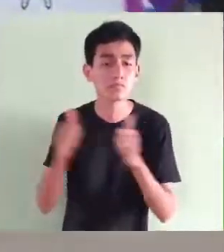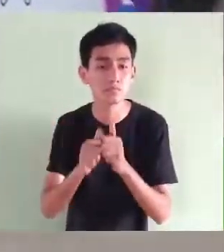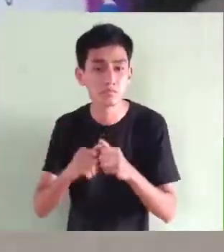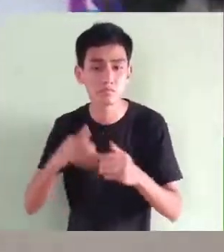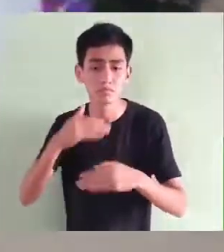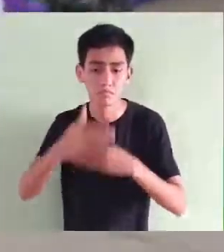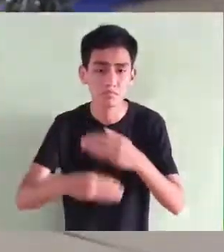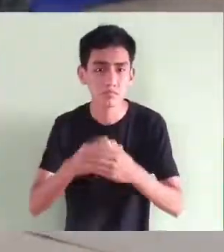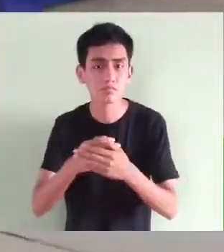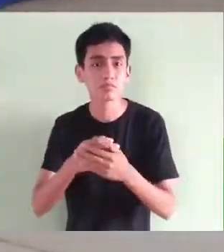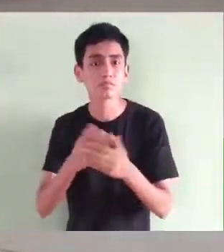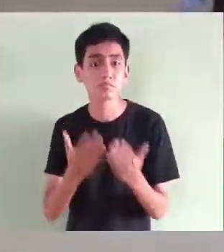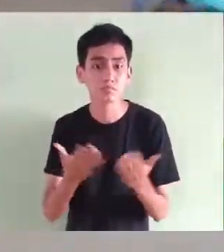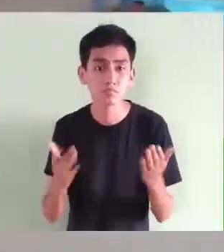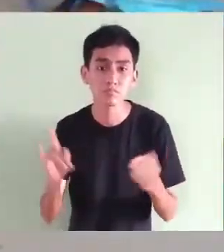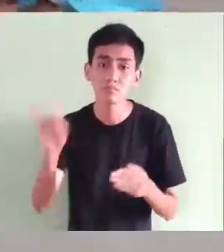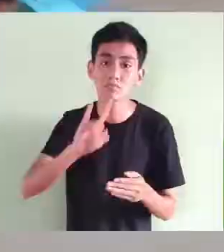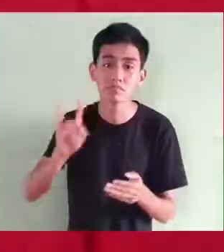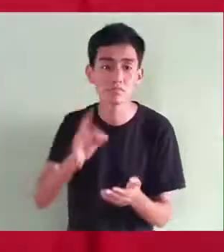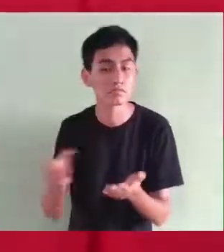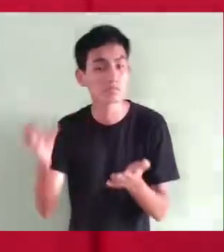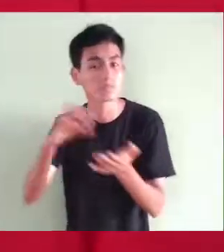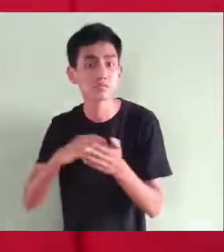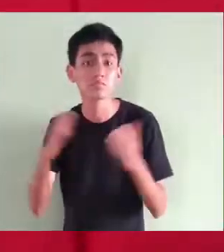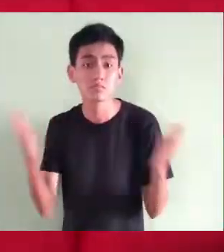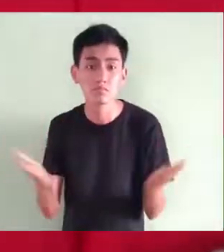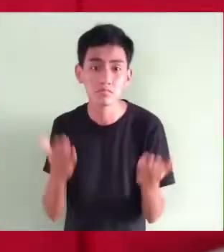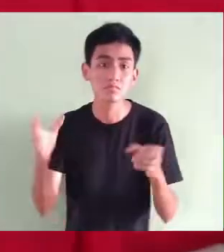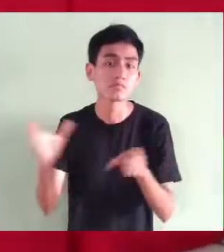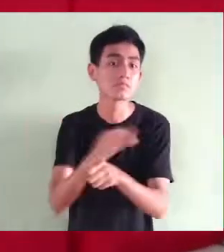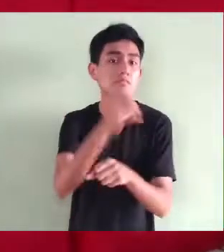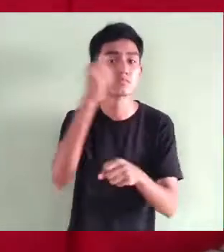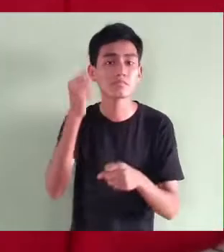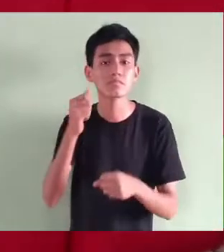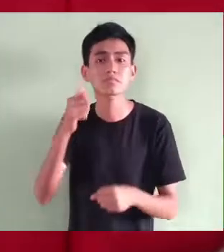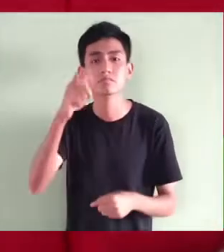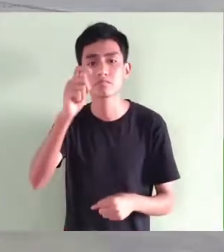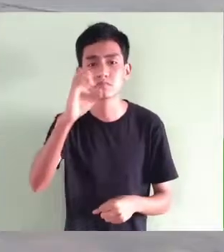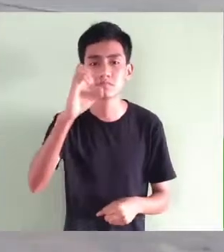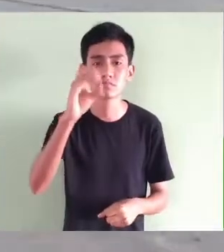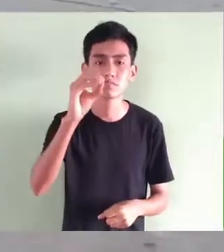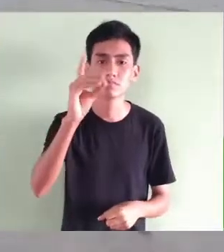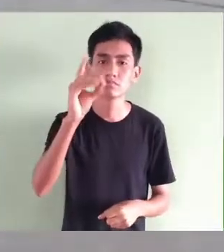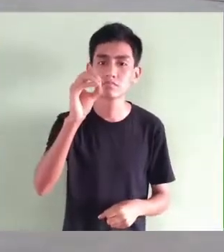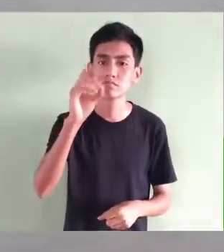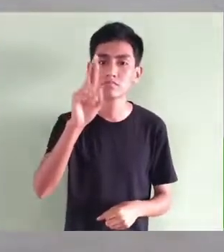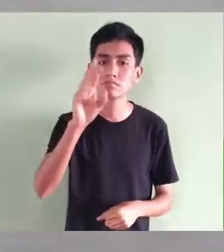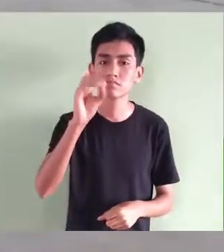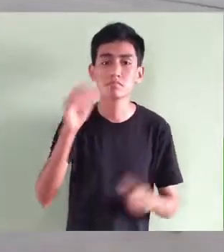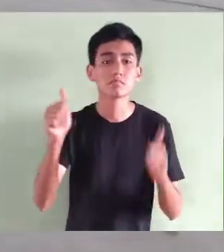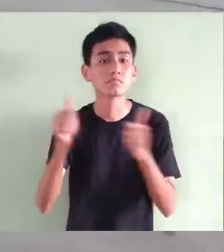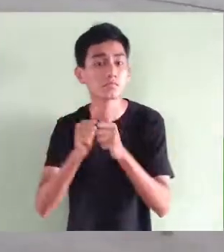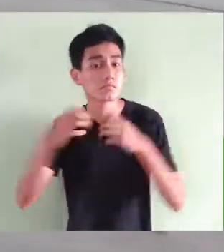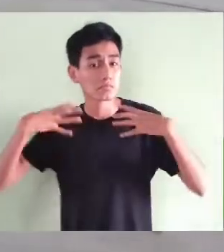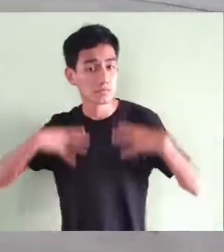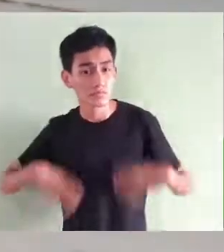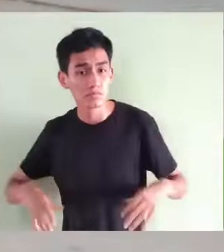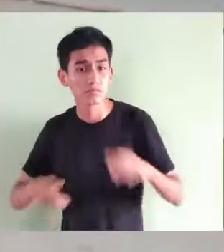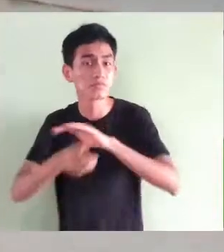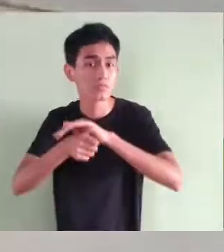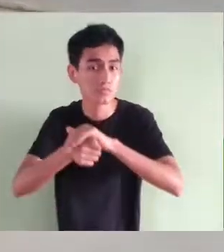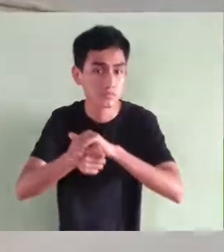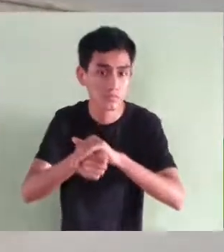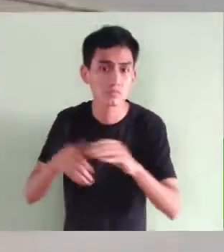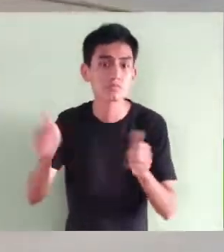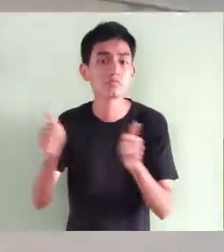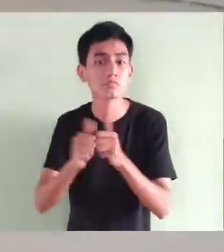reciclado, donde el primer lugar lo obtuvo la Asociación Adulto Mayor Teodoro Binder, que representaron el cazador y su charafa,